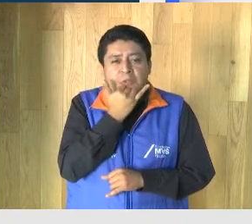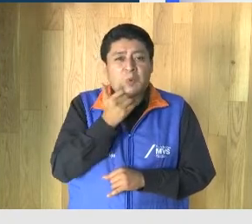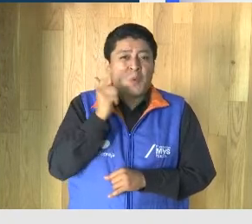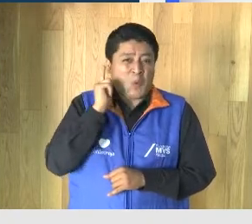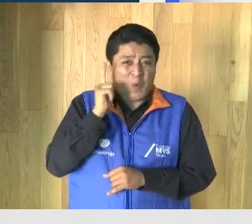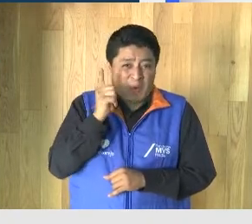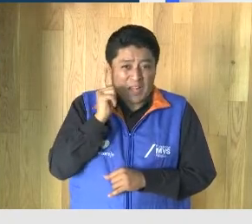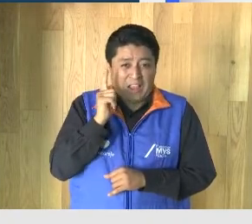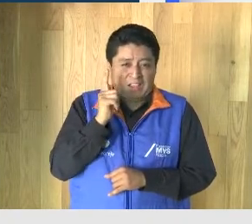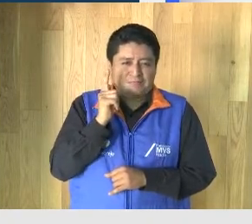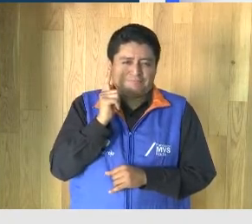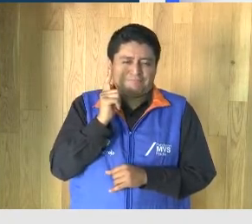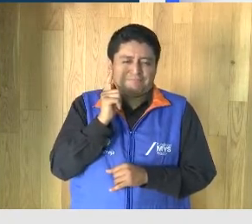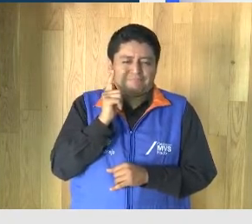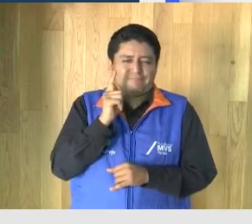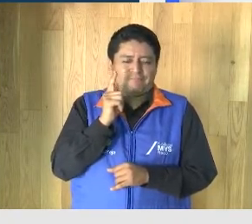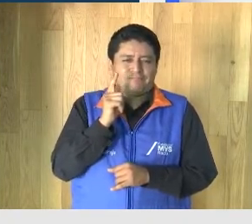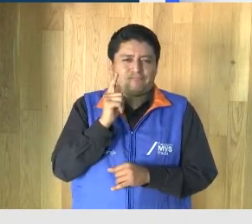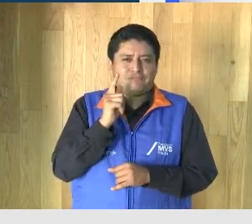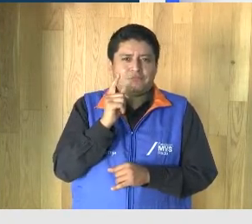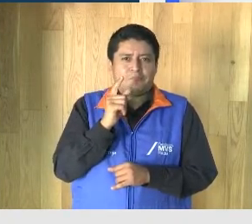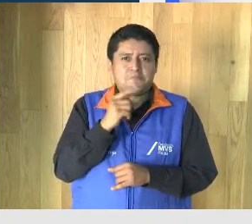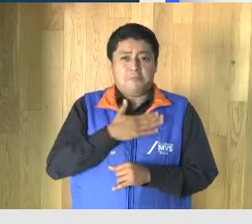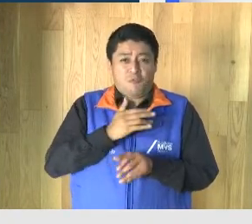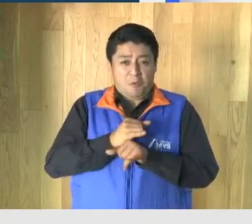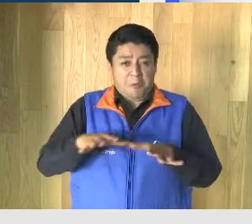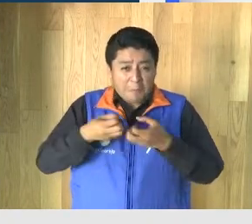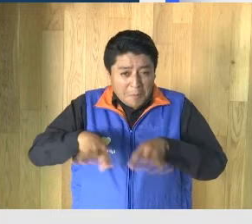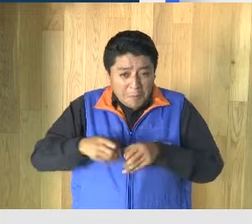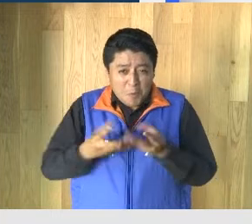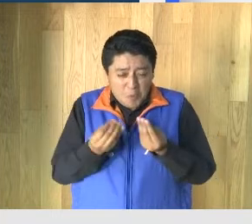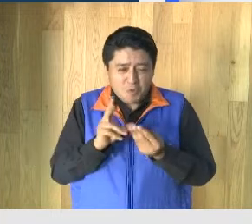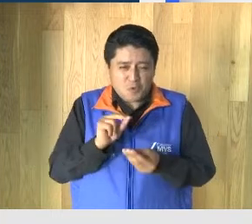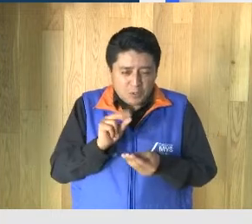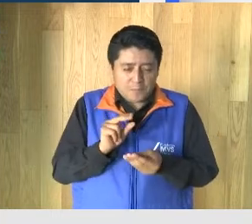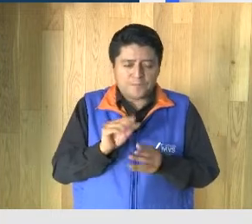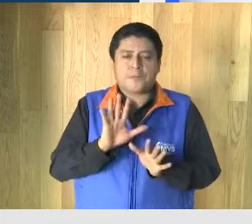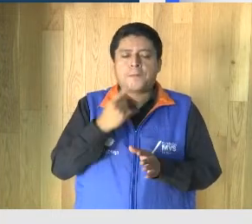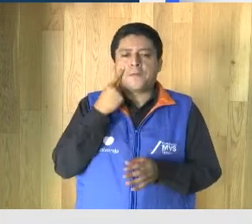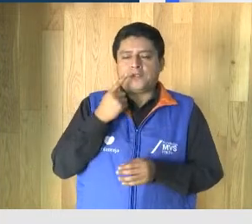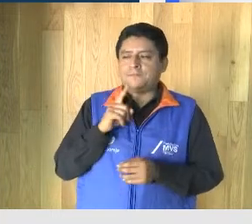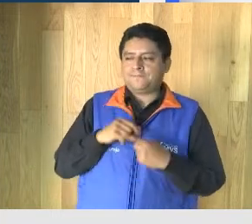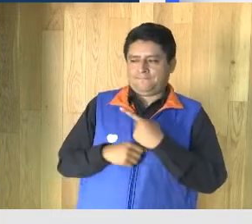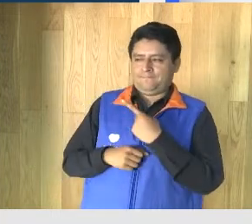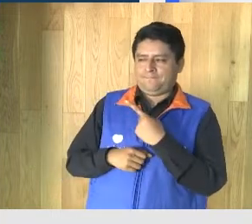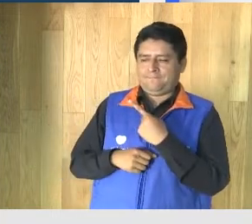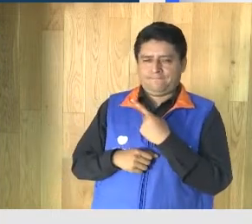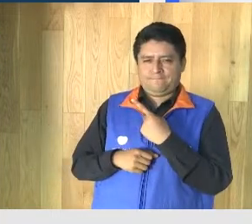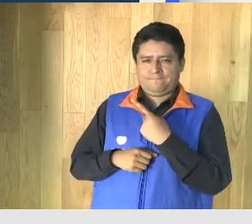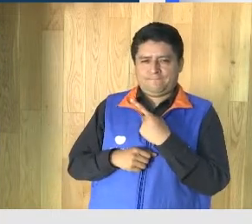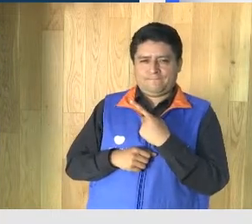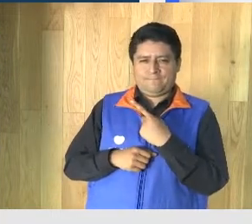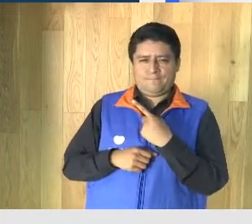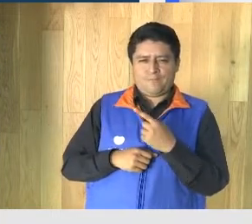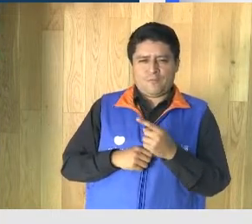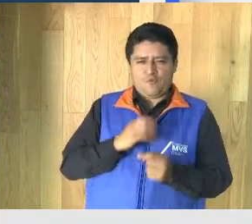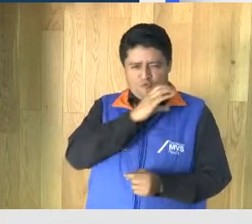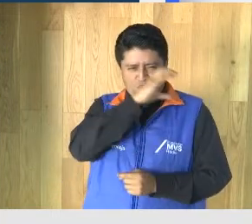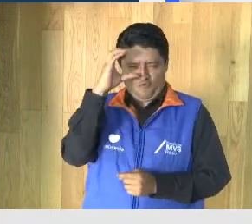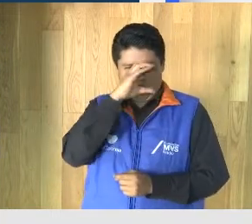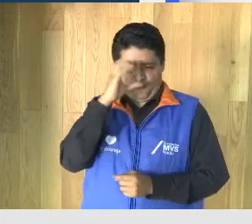contenido, me alegro. Y bueno, pues continúo, ¿no? Estamos hablando en esta foto, ¿no? De los, digamos, de los riesgos